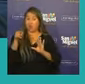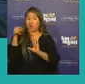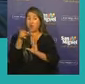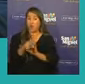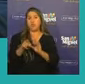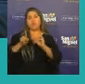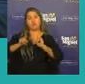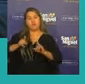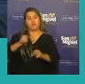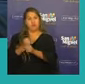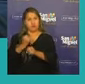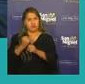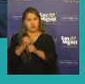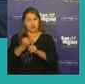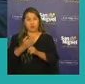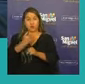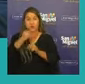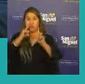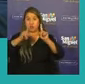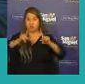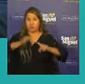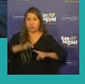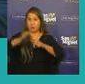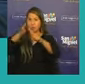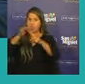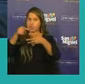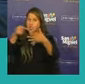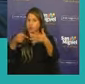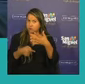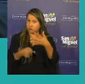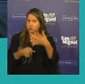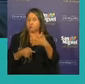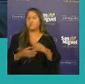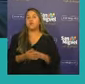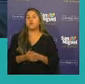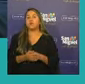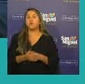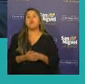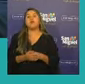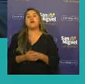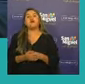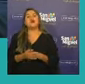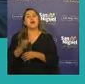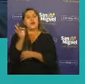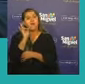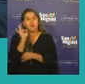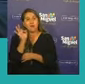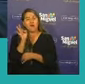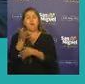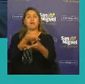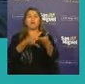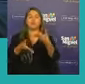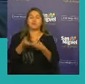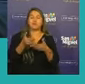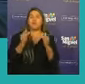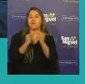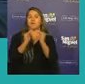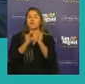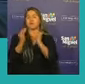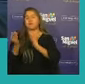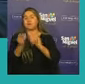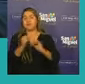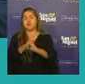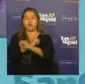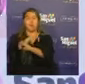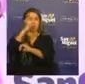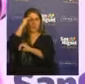que trabajarlo y también tenemos que priorizar. Y desde ahí hicimos muchas reuniones con vecinas, con vecinos, con